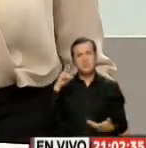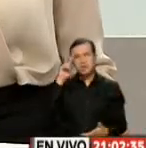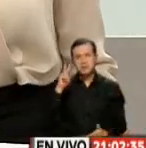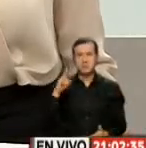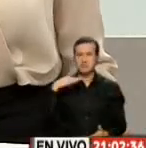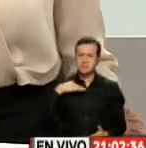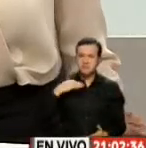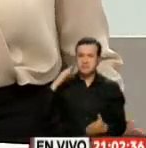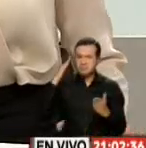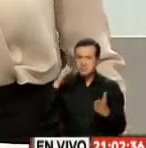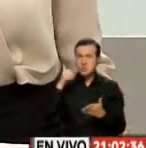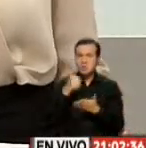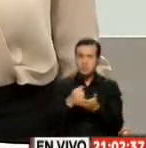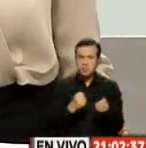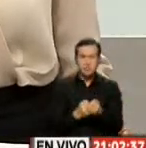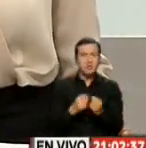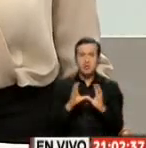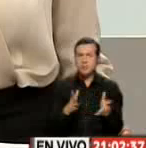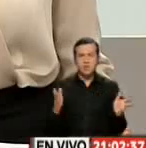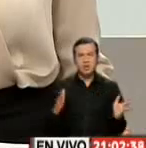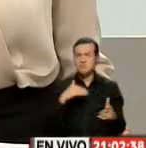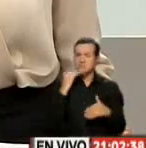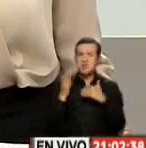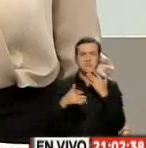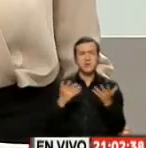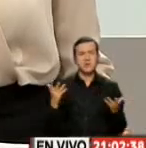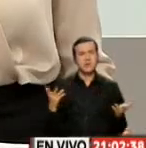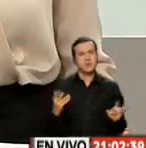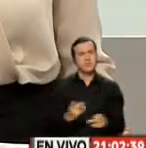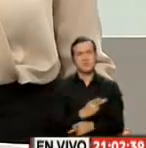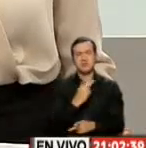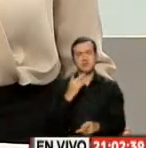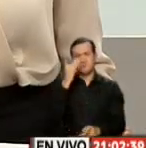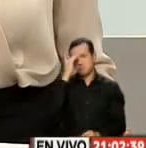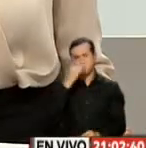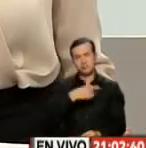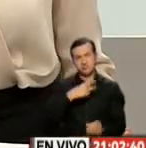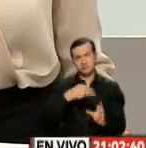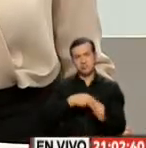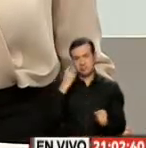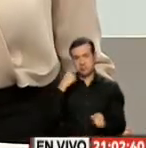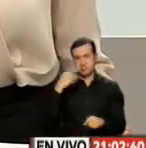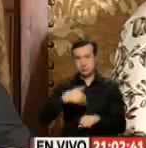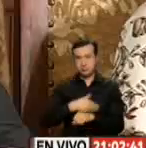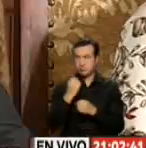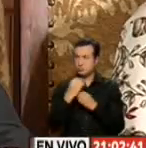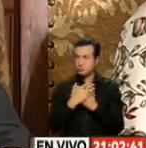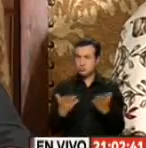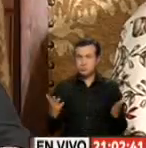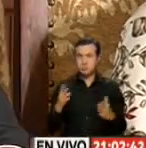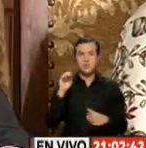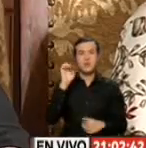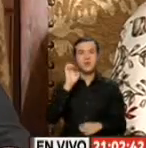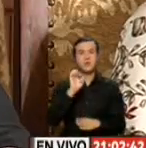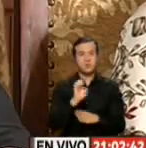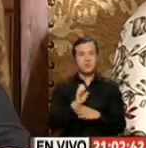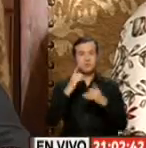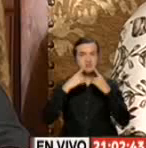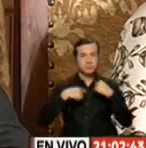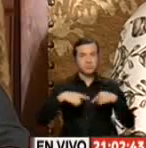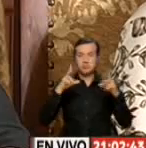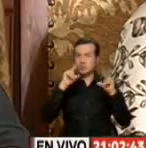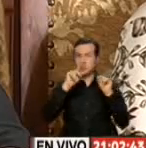Venezuela para tratar la migración inusual de sus ciudadanos. Esto fue lo que se dijo en esta jornada. Ecuador anuncia que